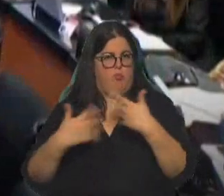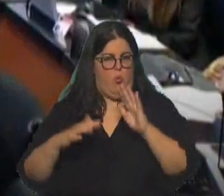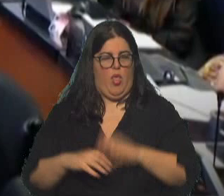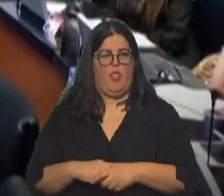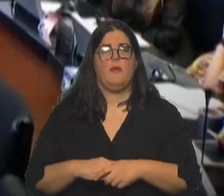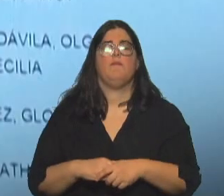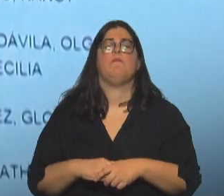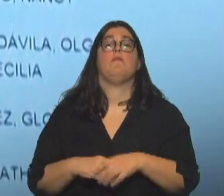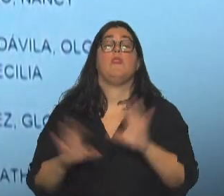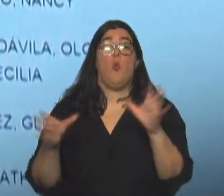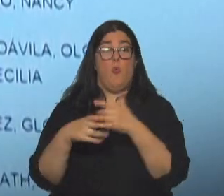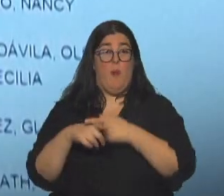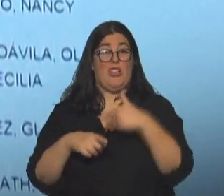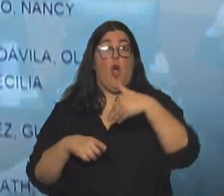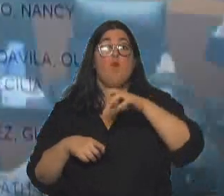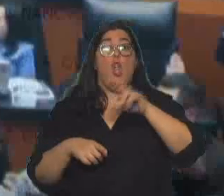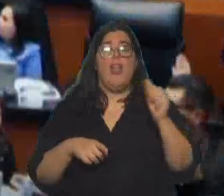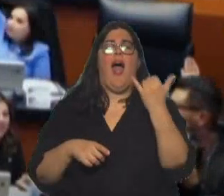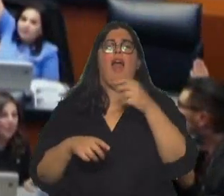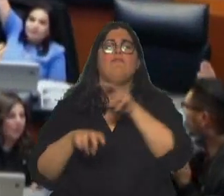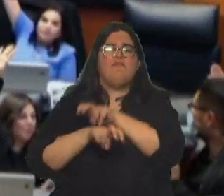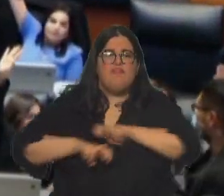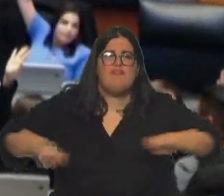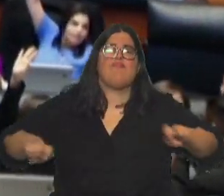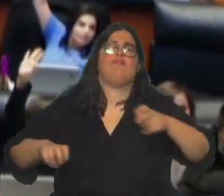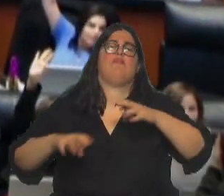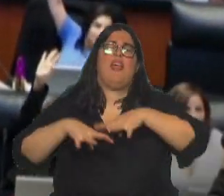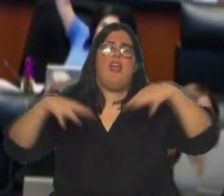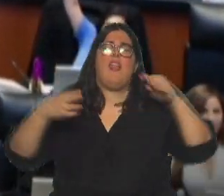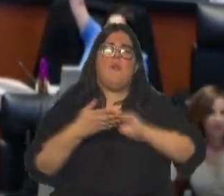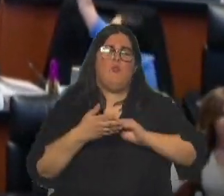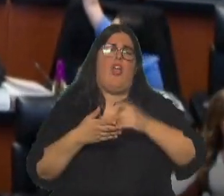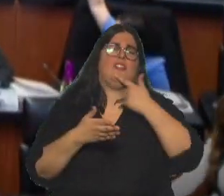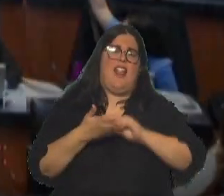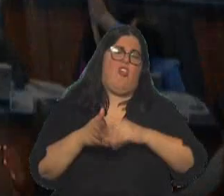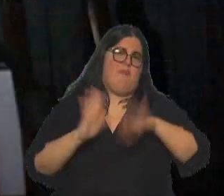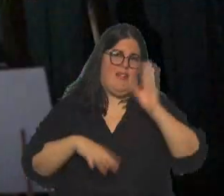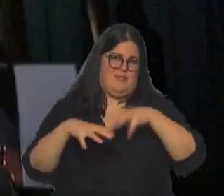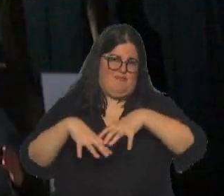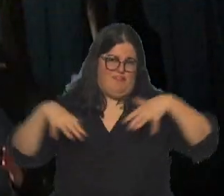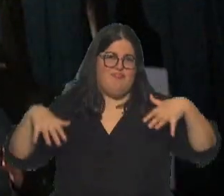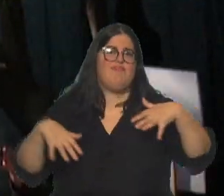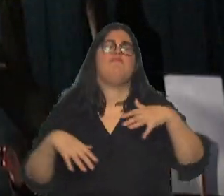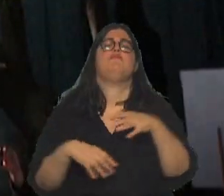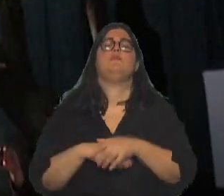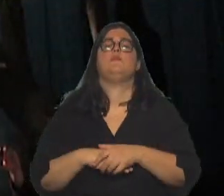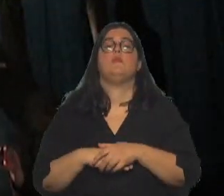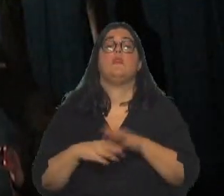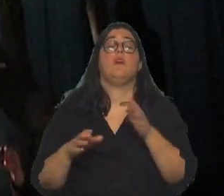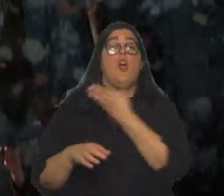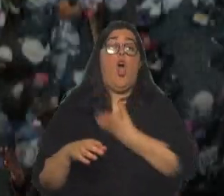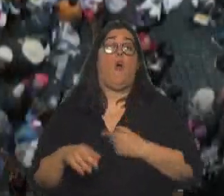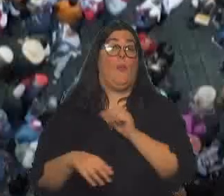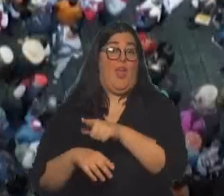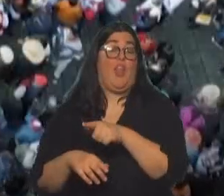Tiene mayoría en el Parlamento y gobierna 23 de los 32 estados de México. Juega a favor el balance del gobierno de Andrés Manuel López Obrador,